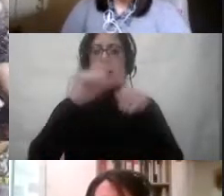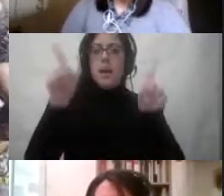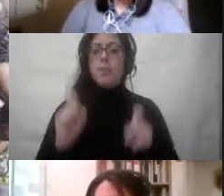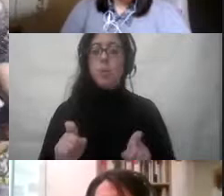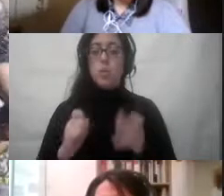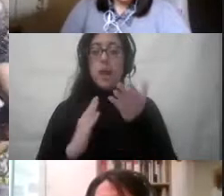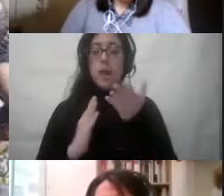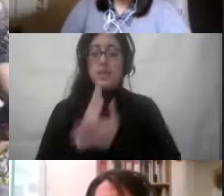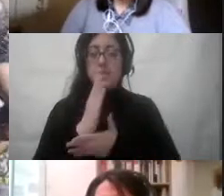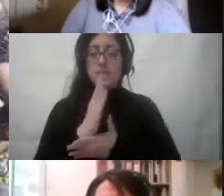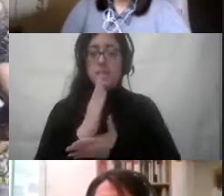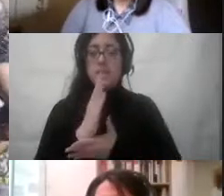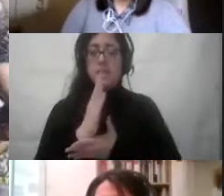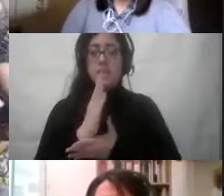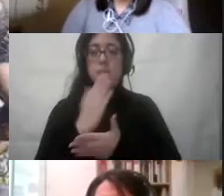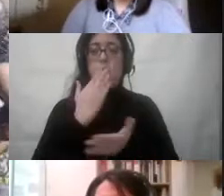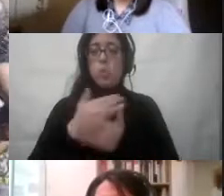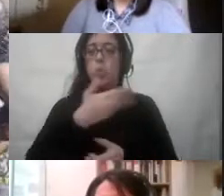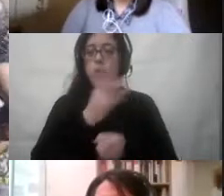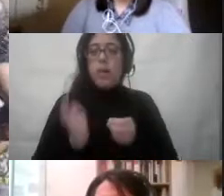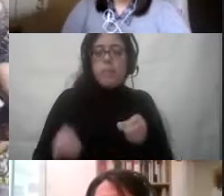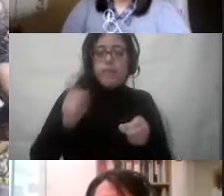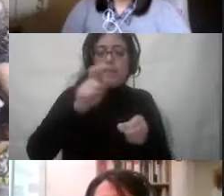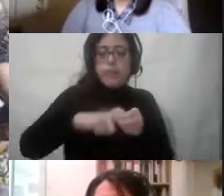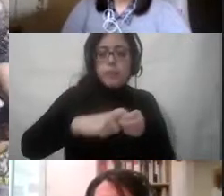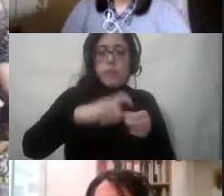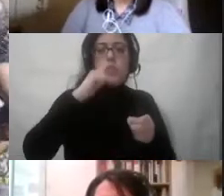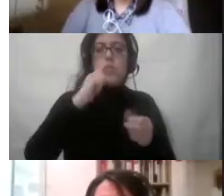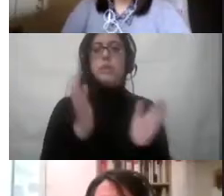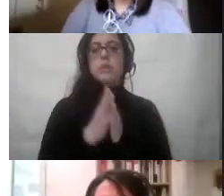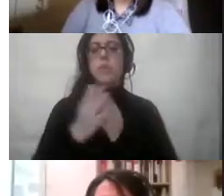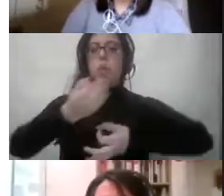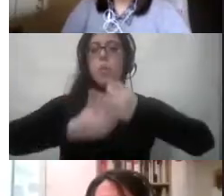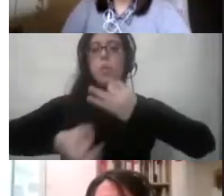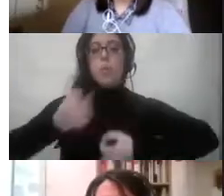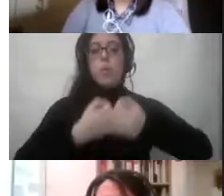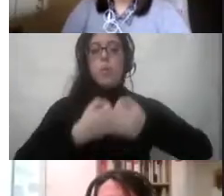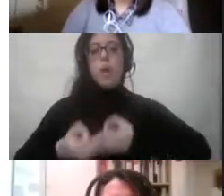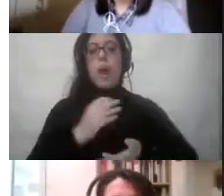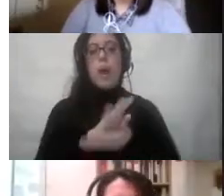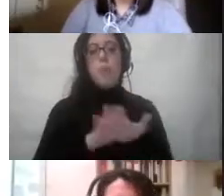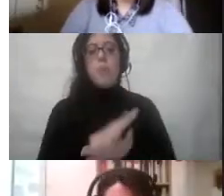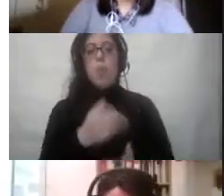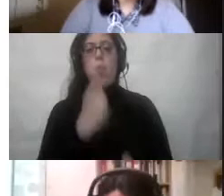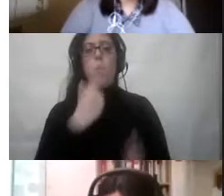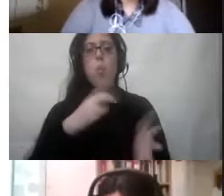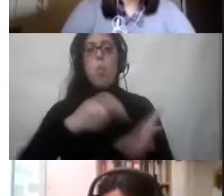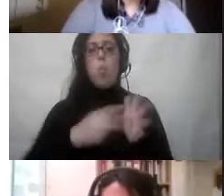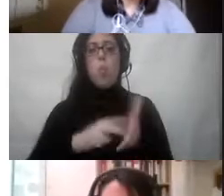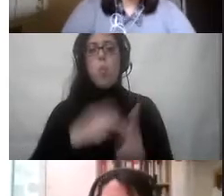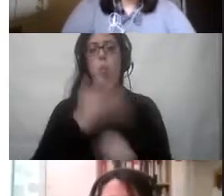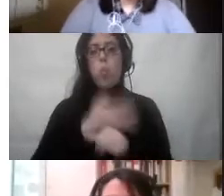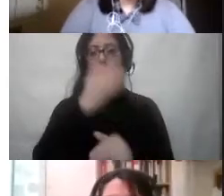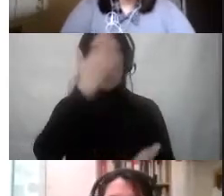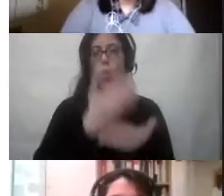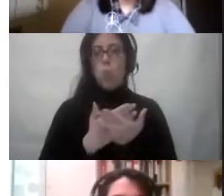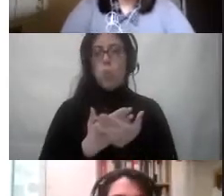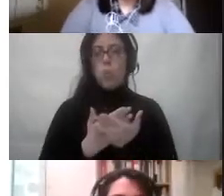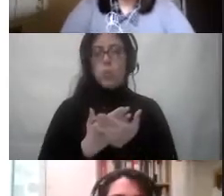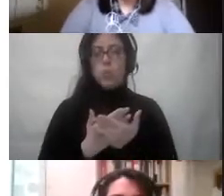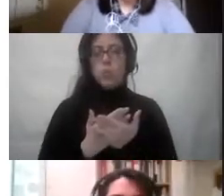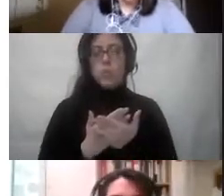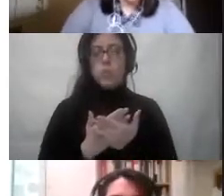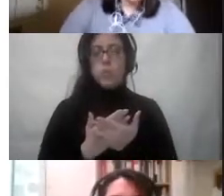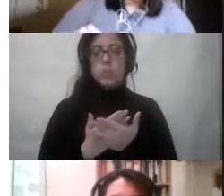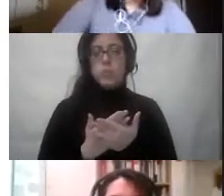cuando ustedes se inscribían, era que nos comentaran cuáles eran los problemas que habían enfrentado en